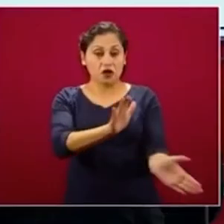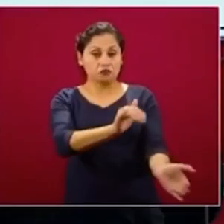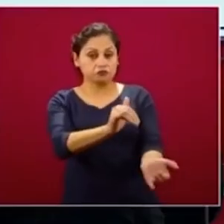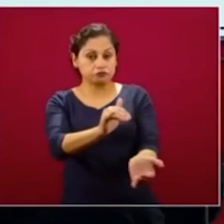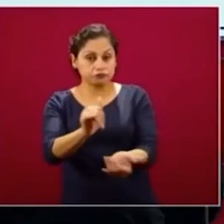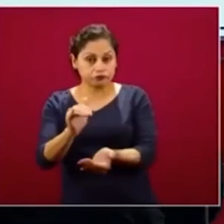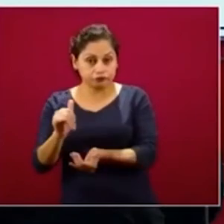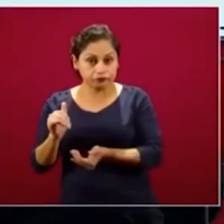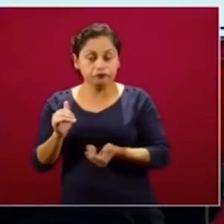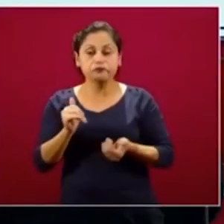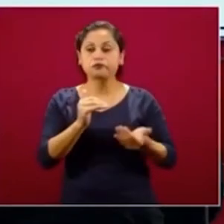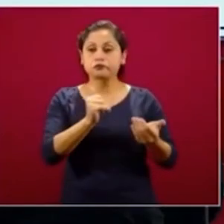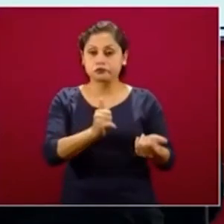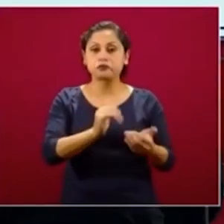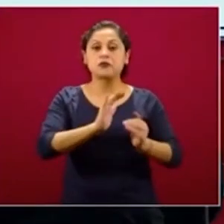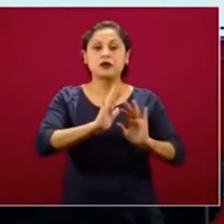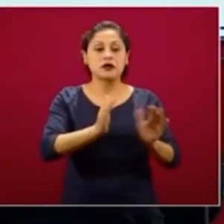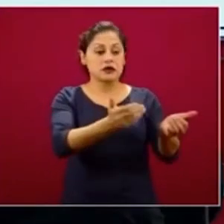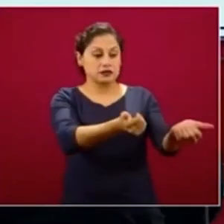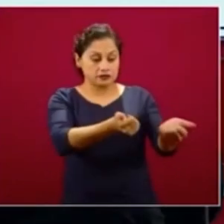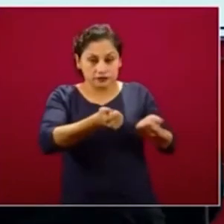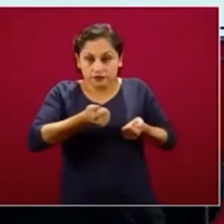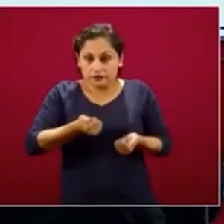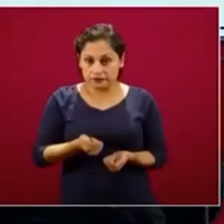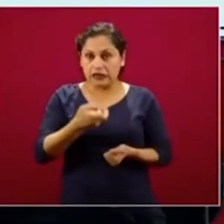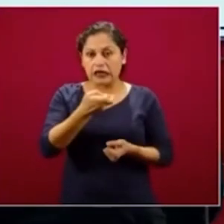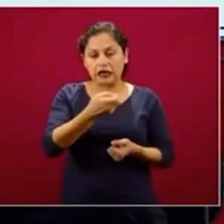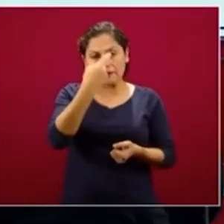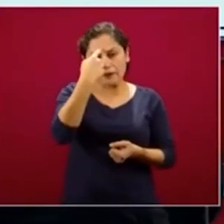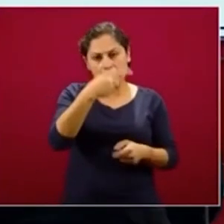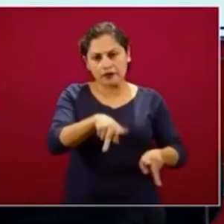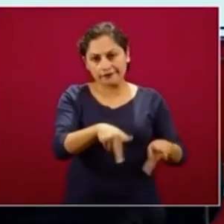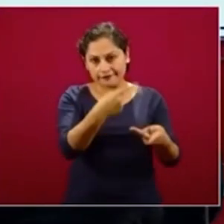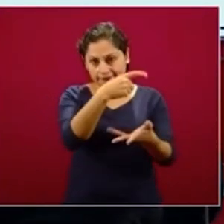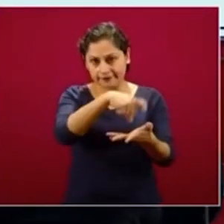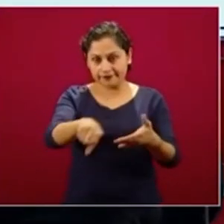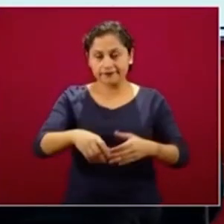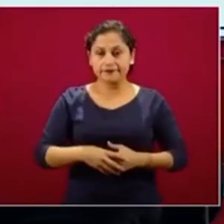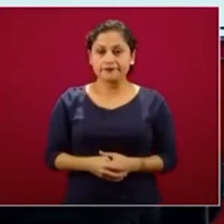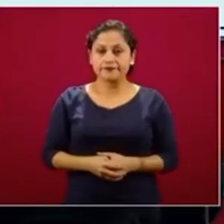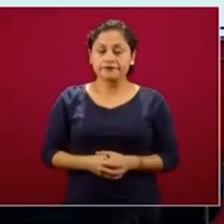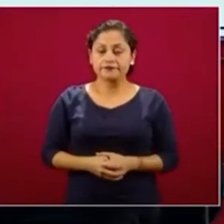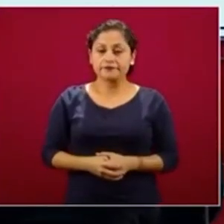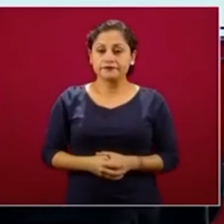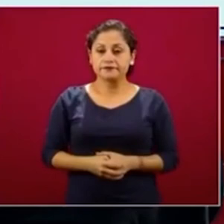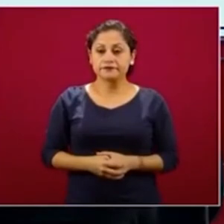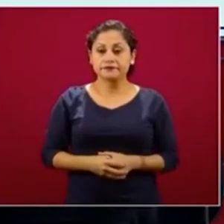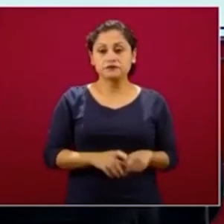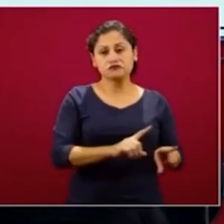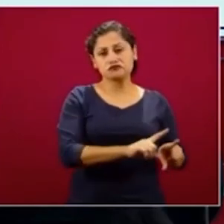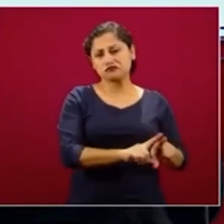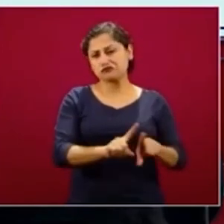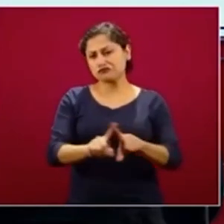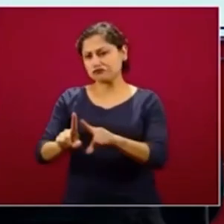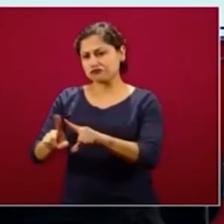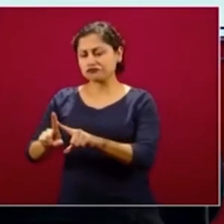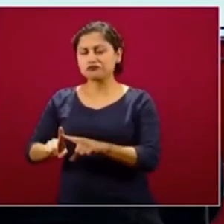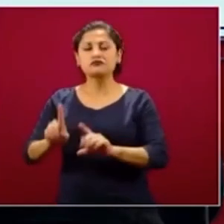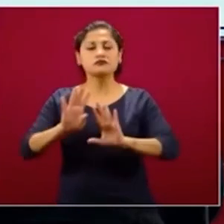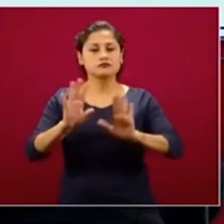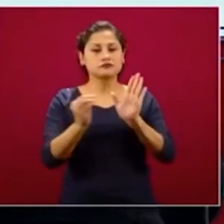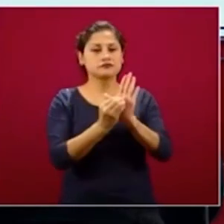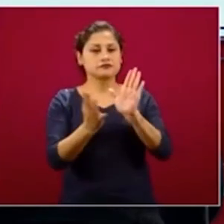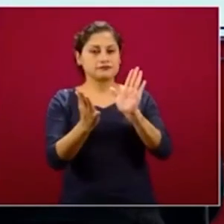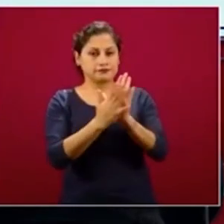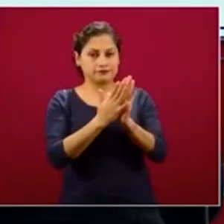planta y nos empiezan a entregar planta los viveros comerciales. Estos son, así está